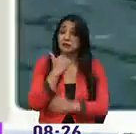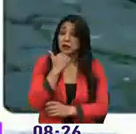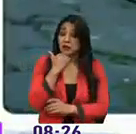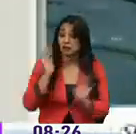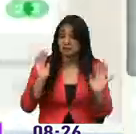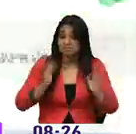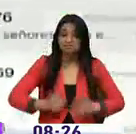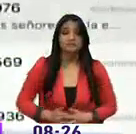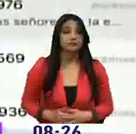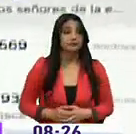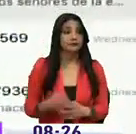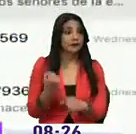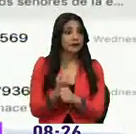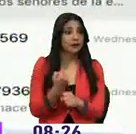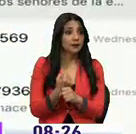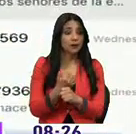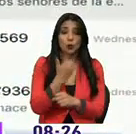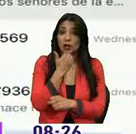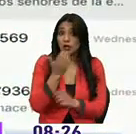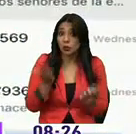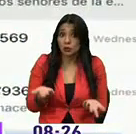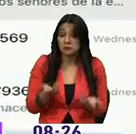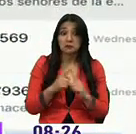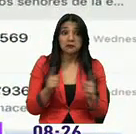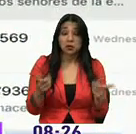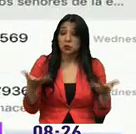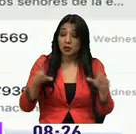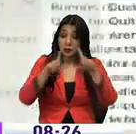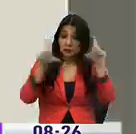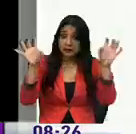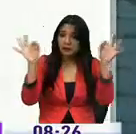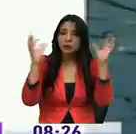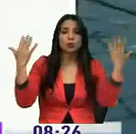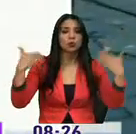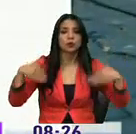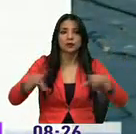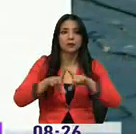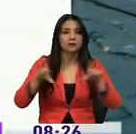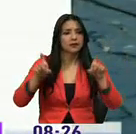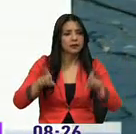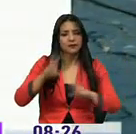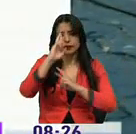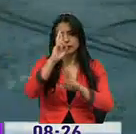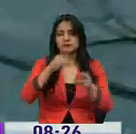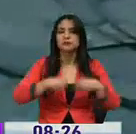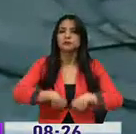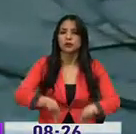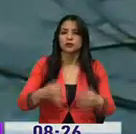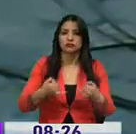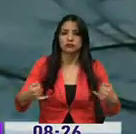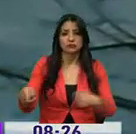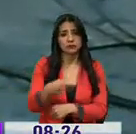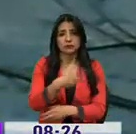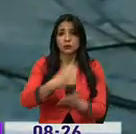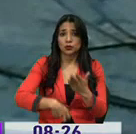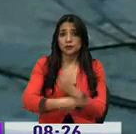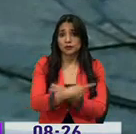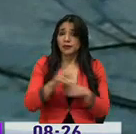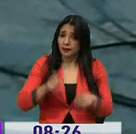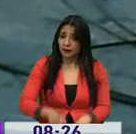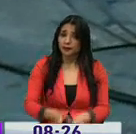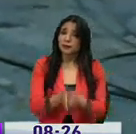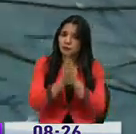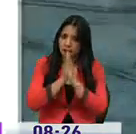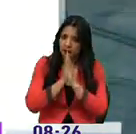tener, alguna razón de que nos está diciendo. Si no lo es, la empresa que sea. Hay que respetar. Y alcalde, multe pues. Haga un